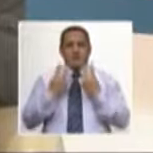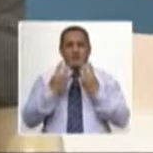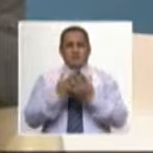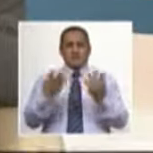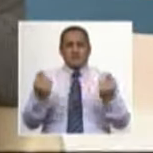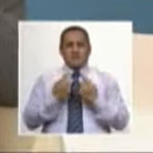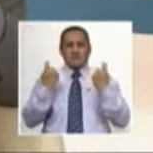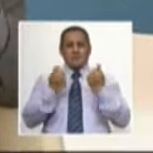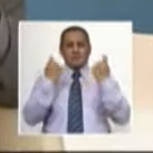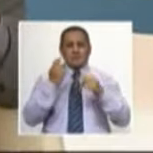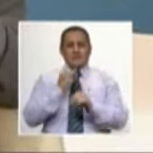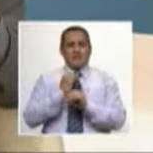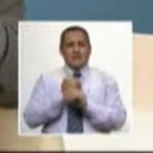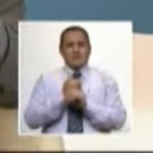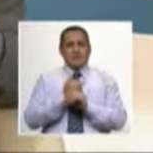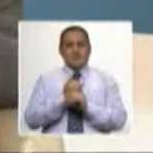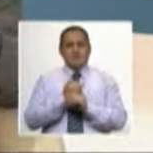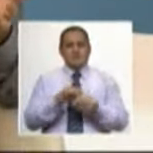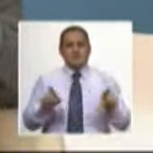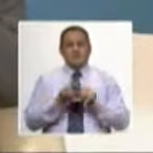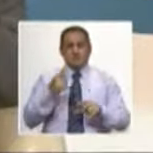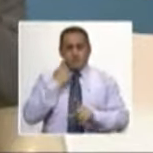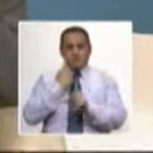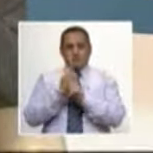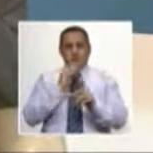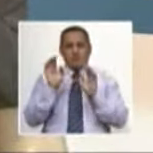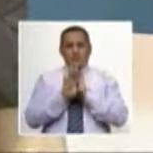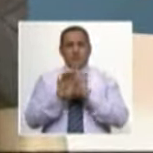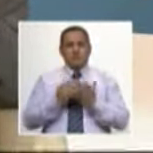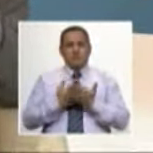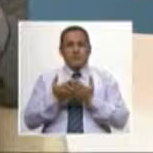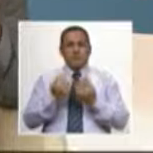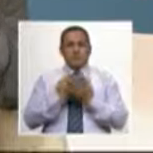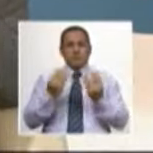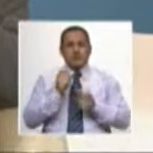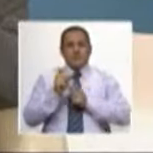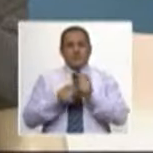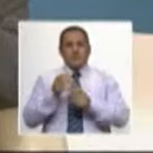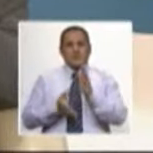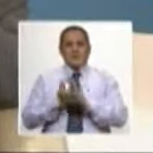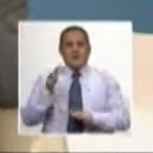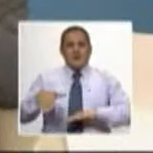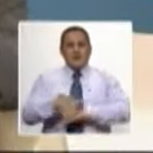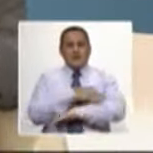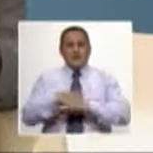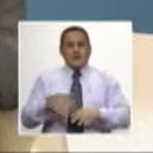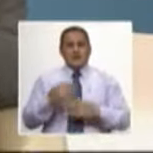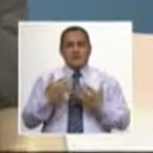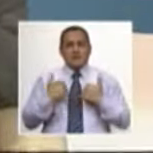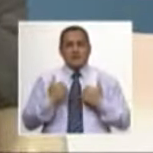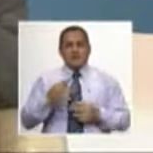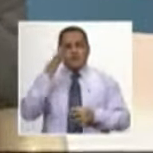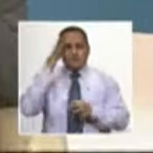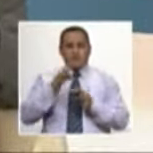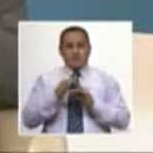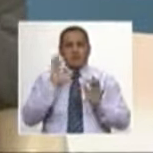festividades religiosas y somos testigos de, por ejemplo, mucha gente que sale a las calles y profesa su fe